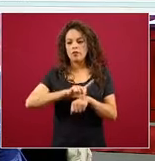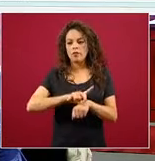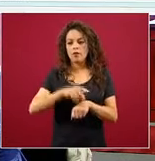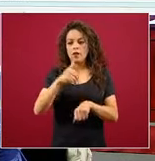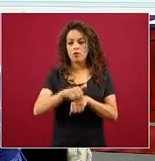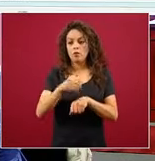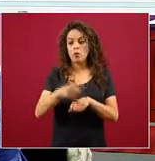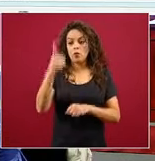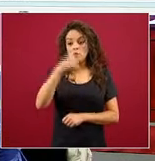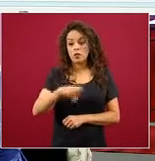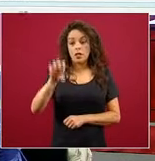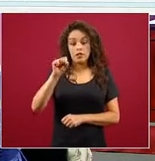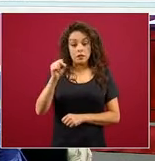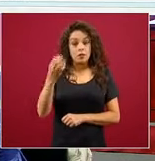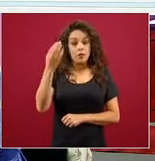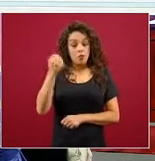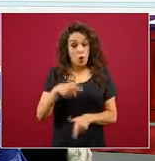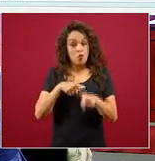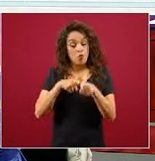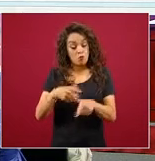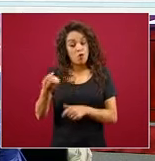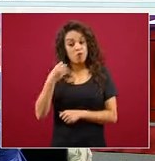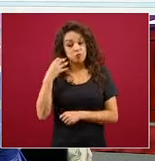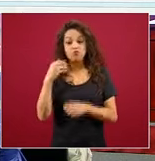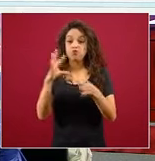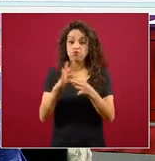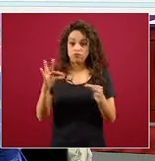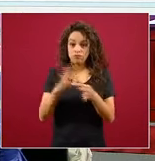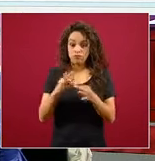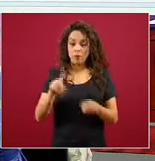ya, con el escenario nacional.